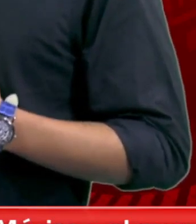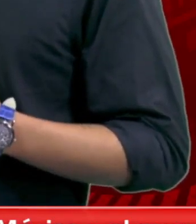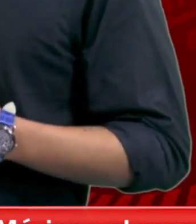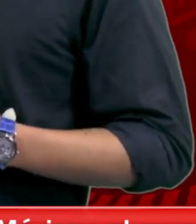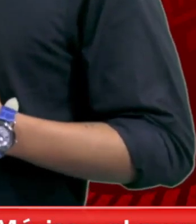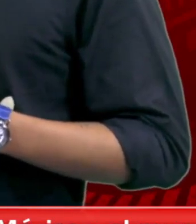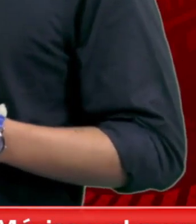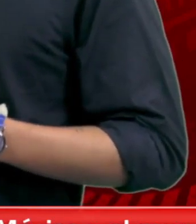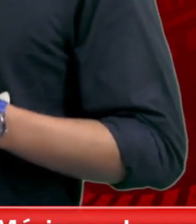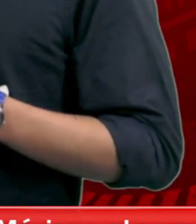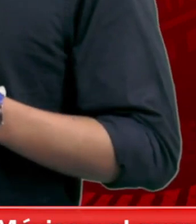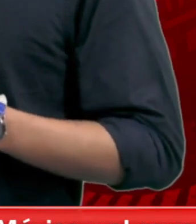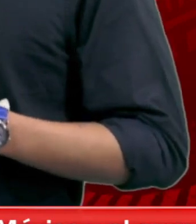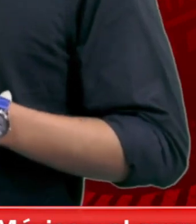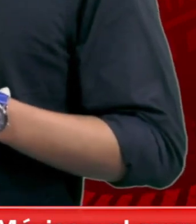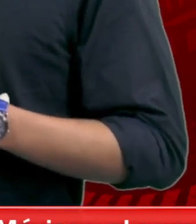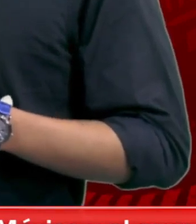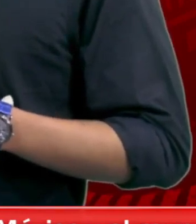logrando decomisar